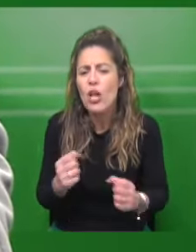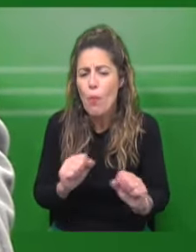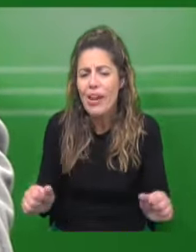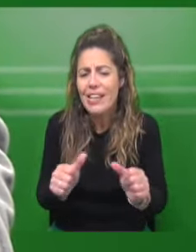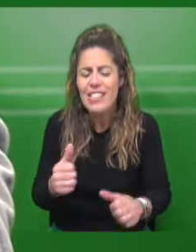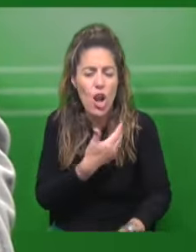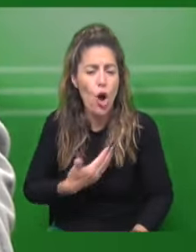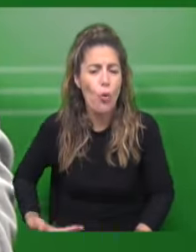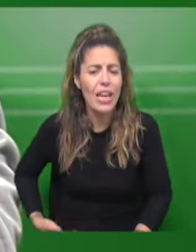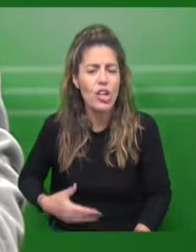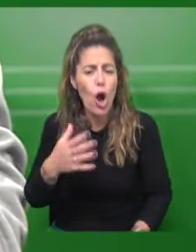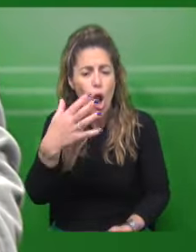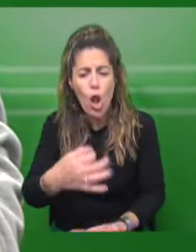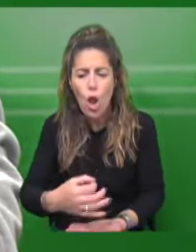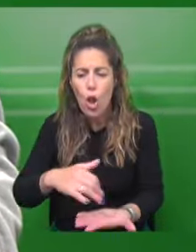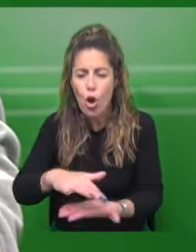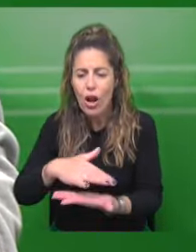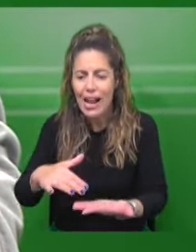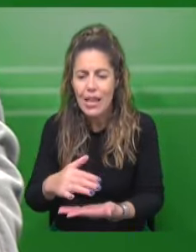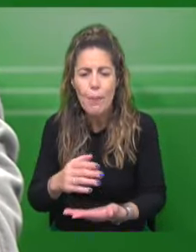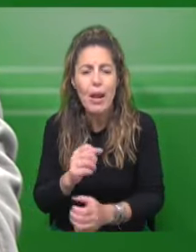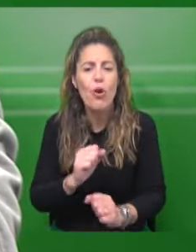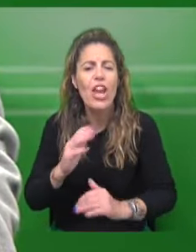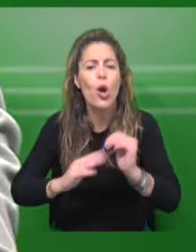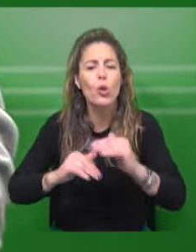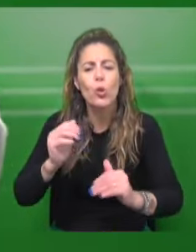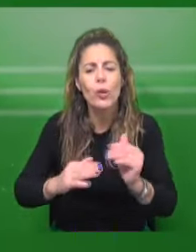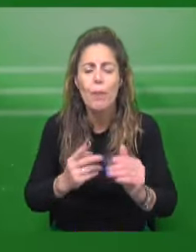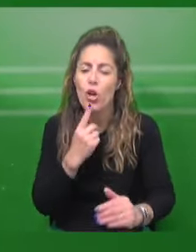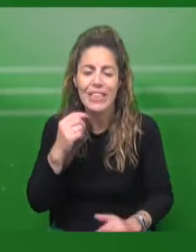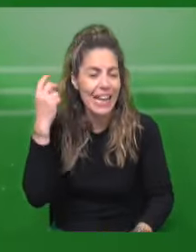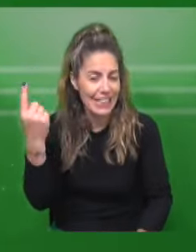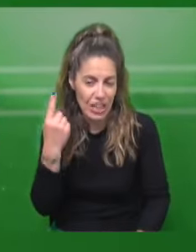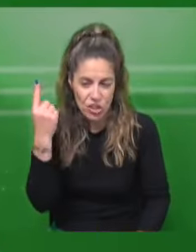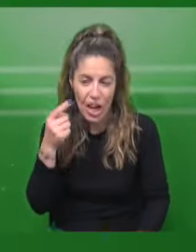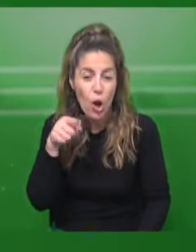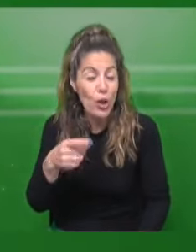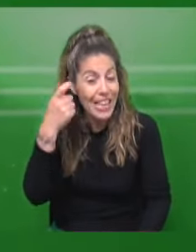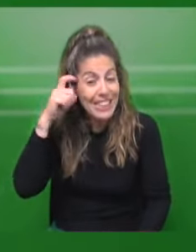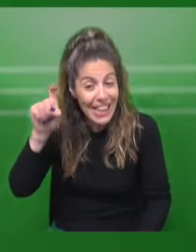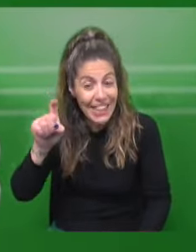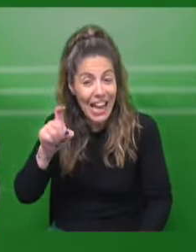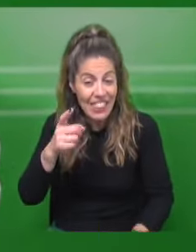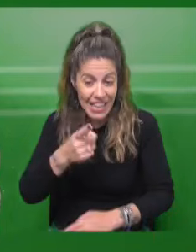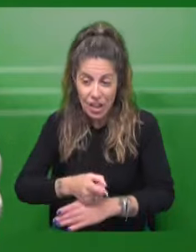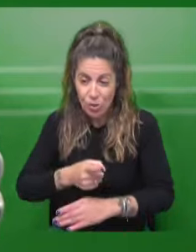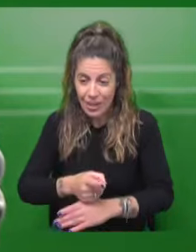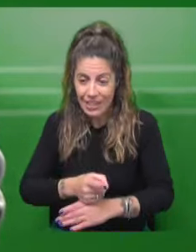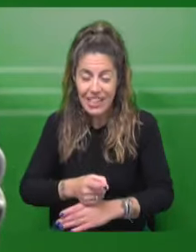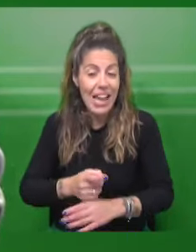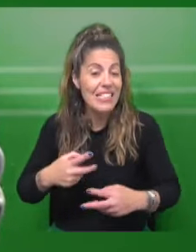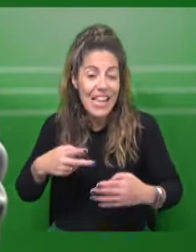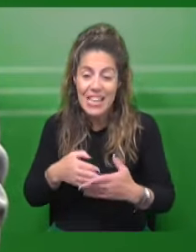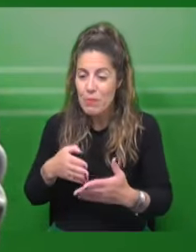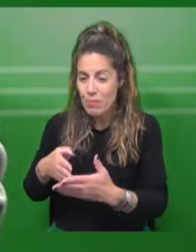locales para construir de alguna manera política internacional entonces con esta idea de la soberanía es que se limita